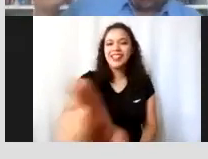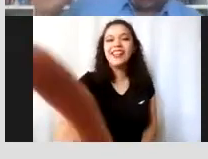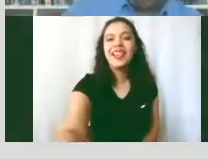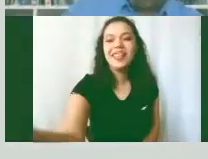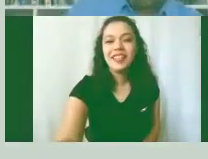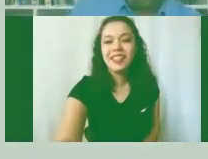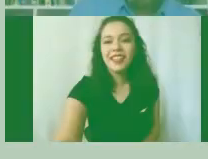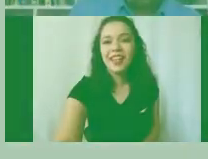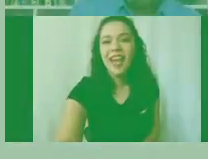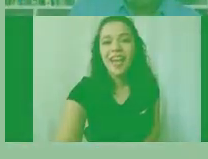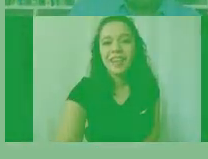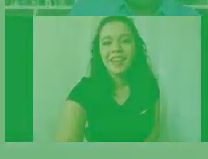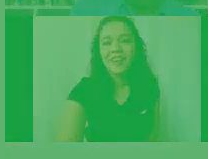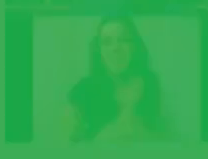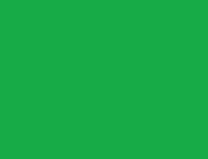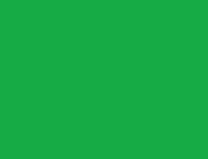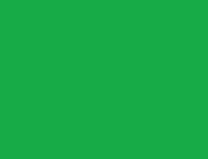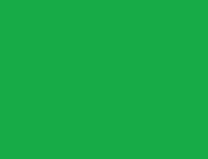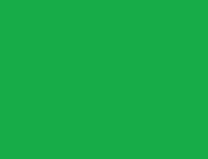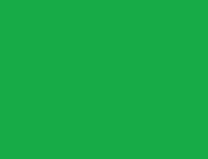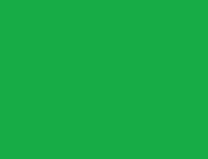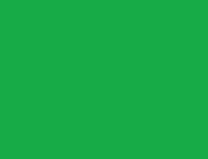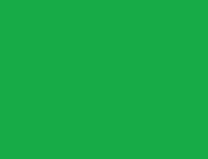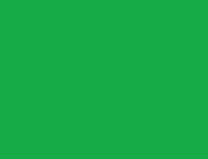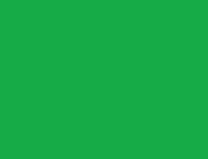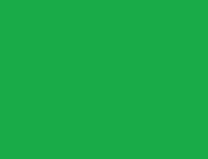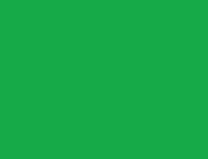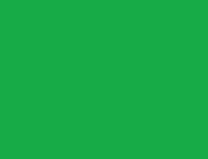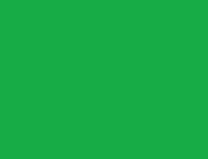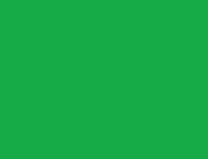Cuídate.